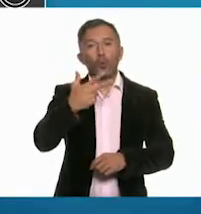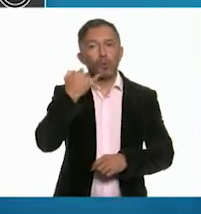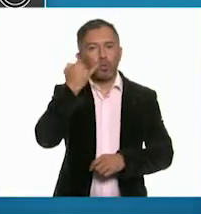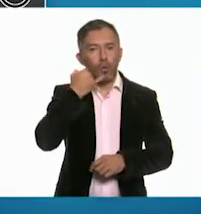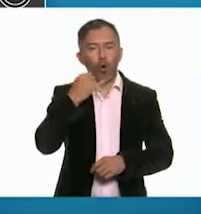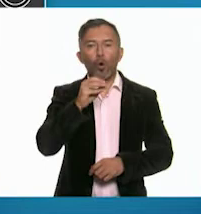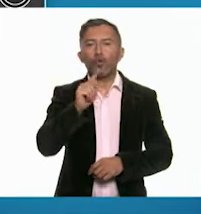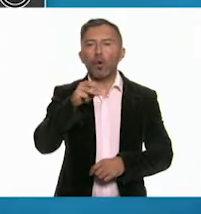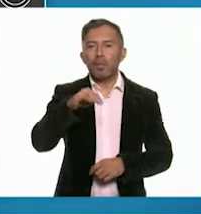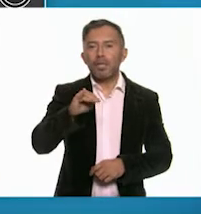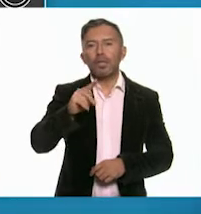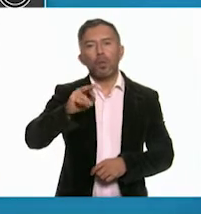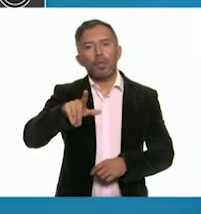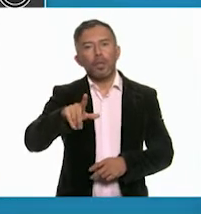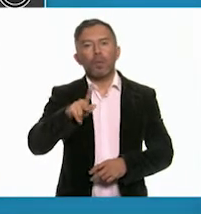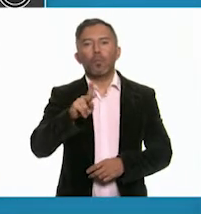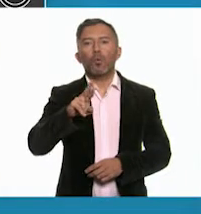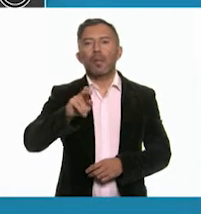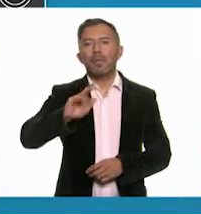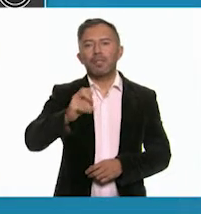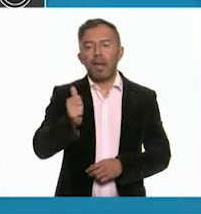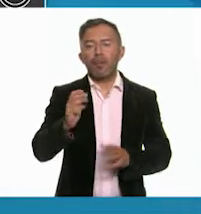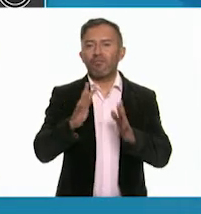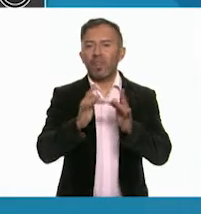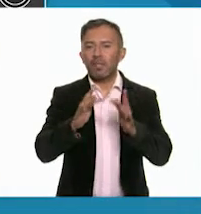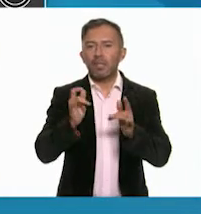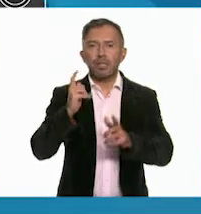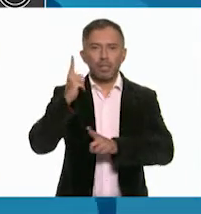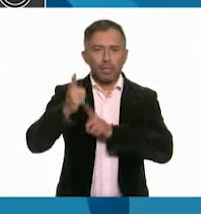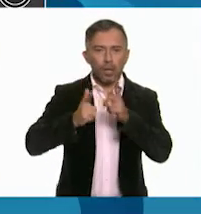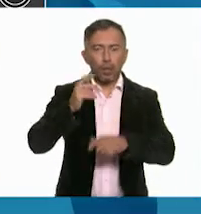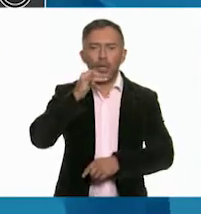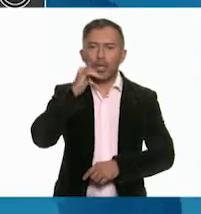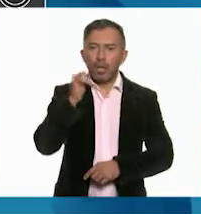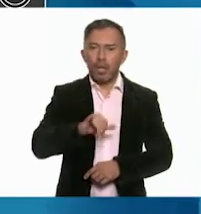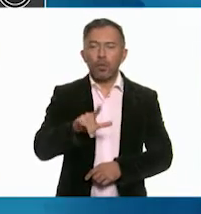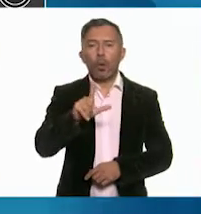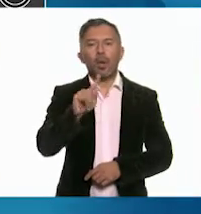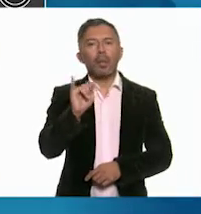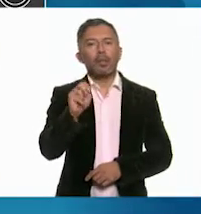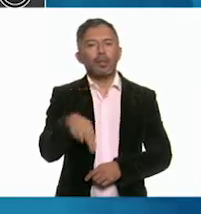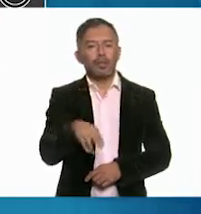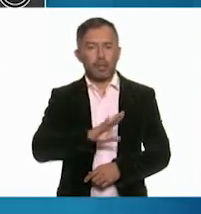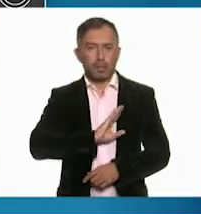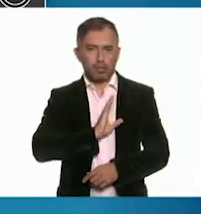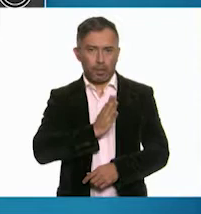náhuatl, purépecha, francés, griego, italiano, latín y español.